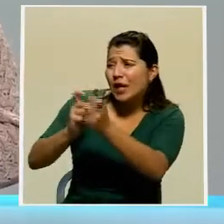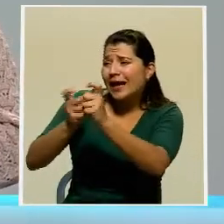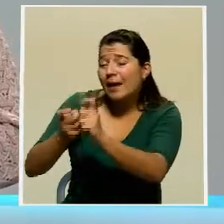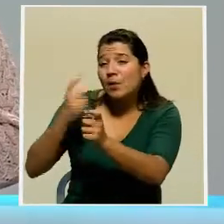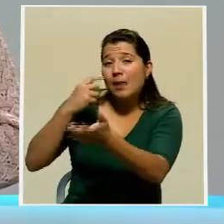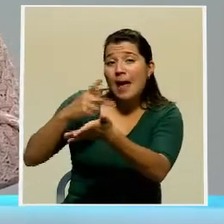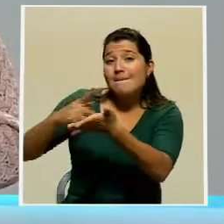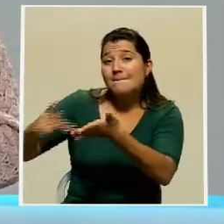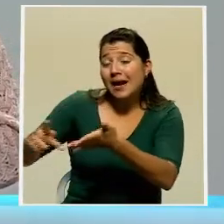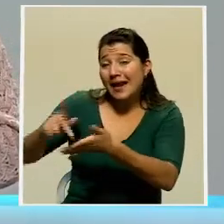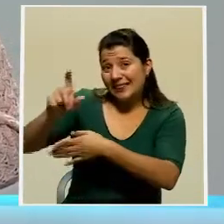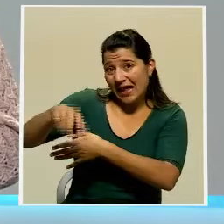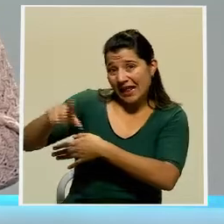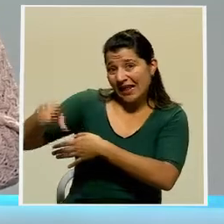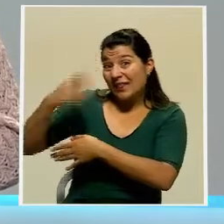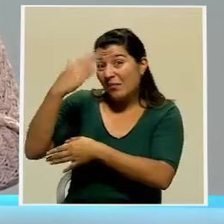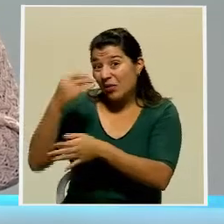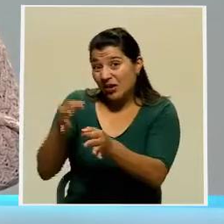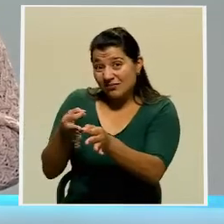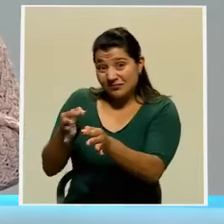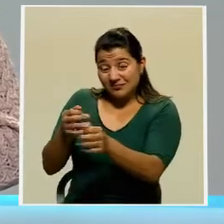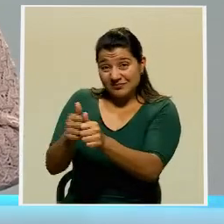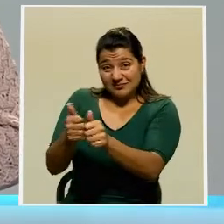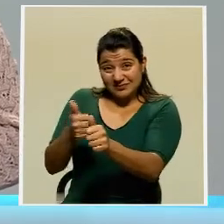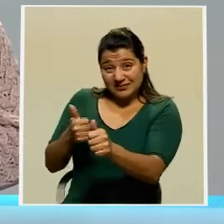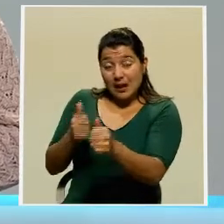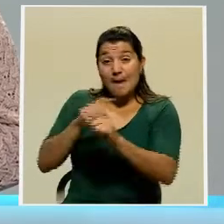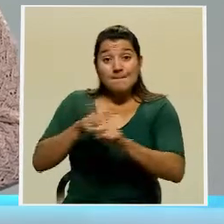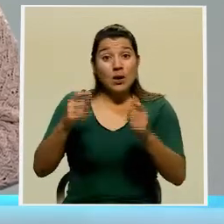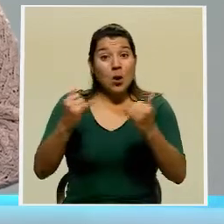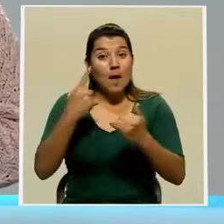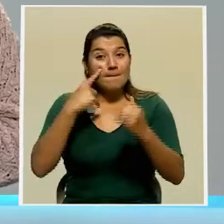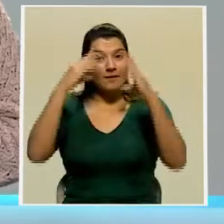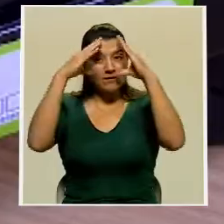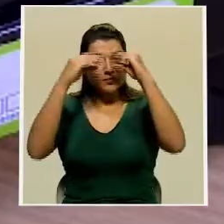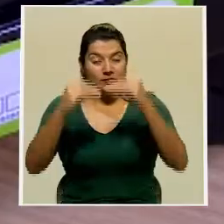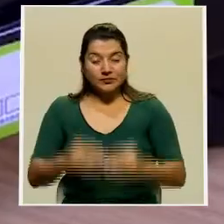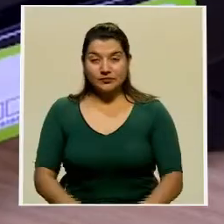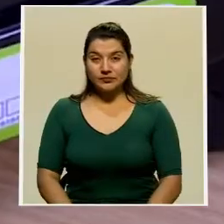tarjetas de crédito. Pero veamos la siguiente información que hemos preparado.